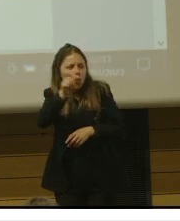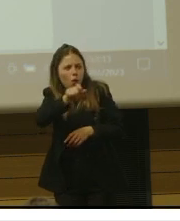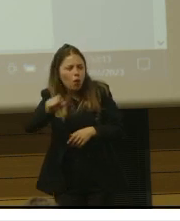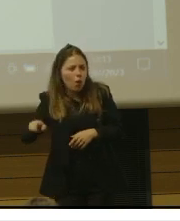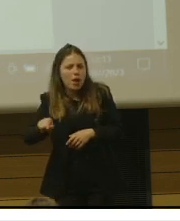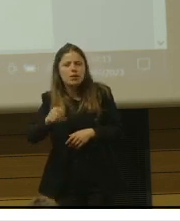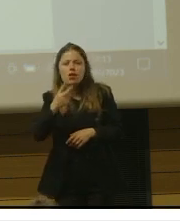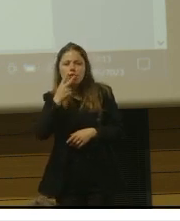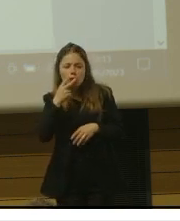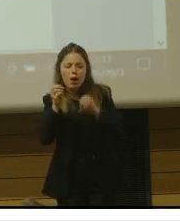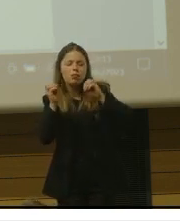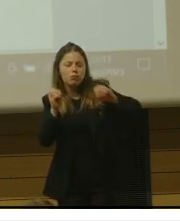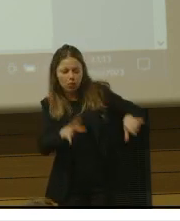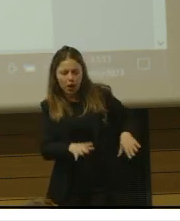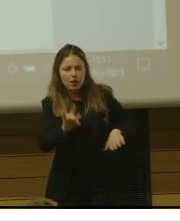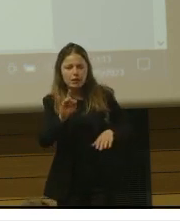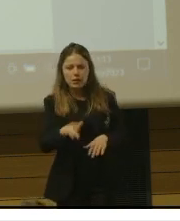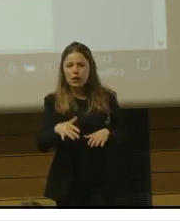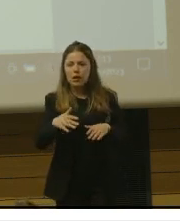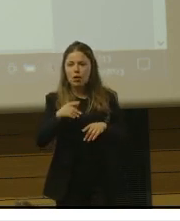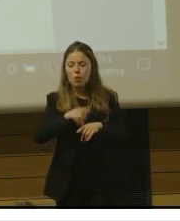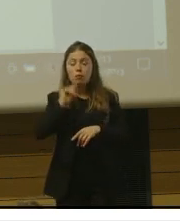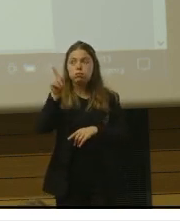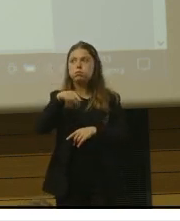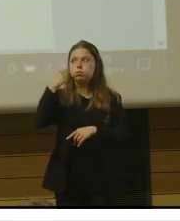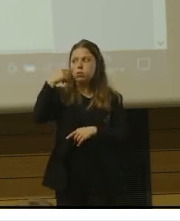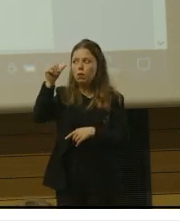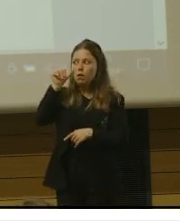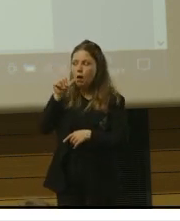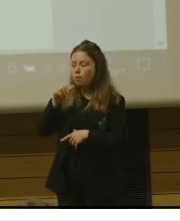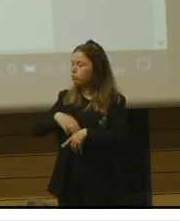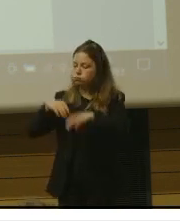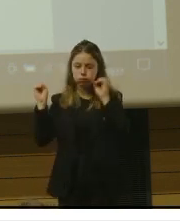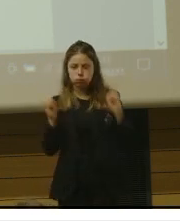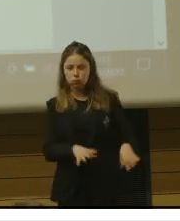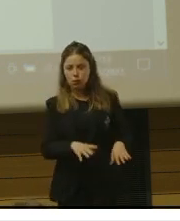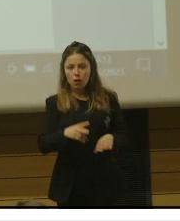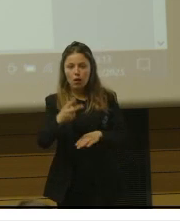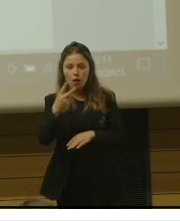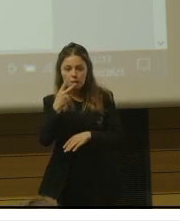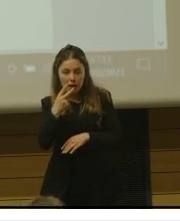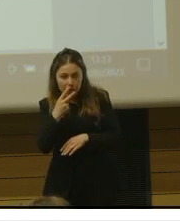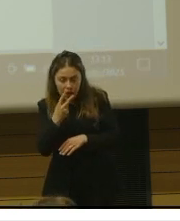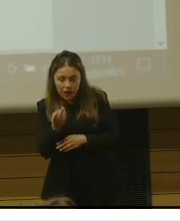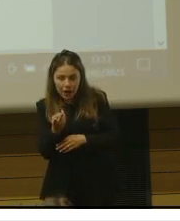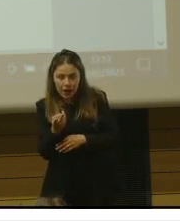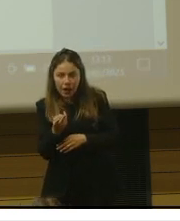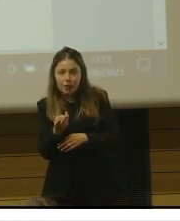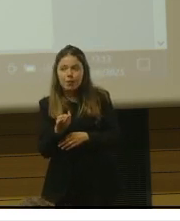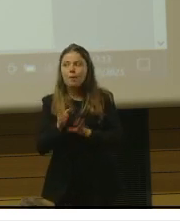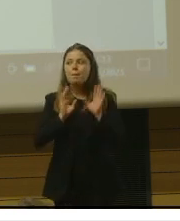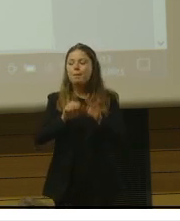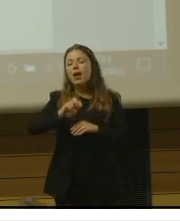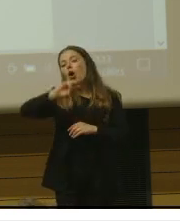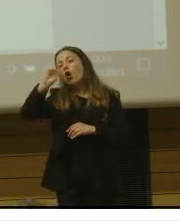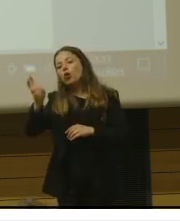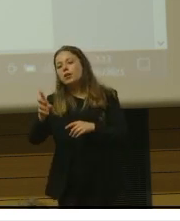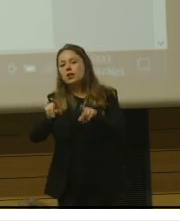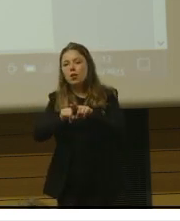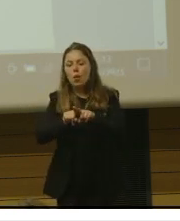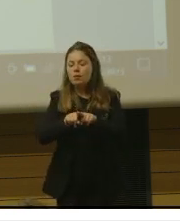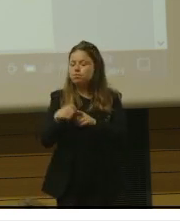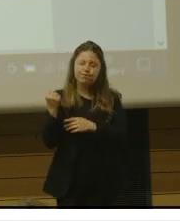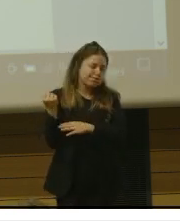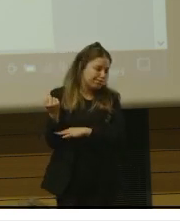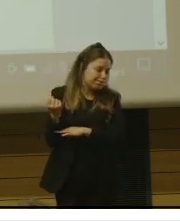sí dejan de fumar de forma casi automática, ¿no? En cuanto les notifican su embarazo o son conscientes de que están embarazadas, mientras que hay otras que son altamente